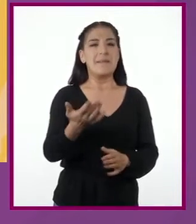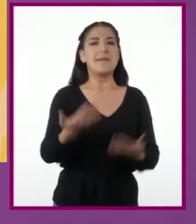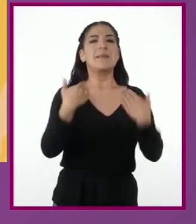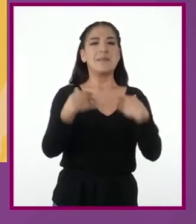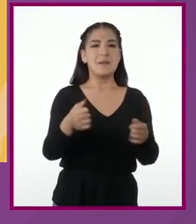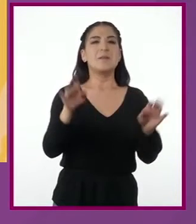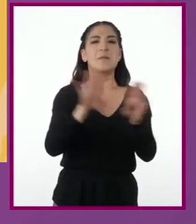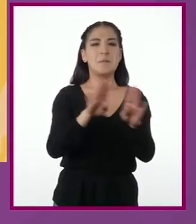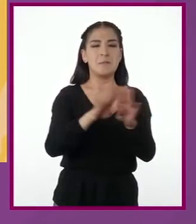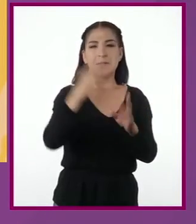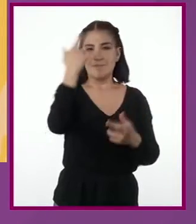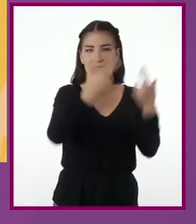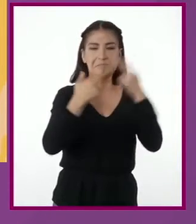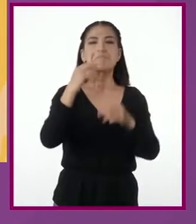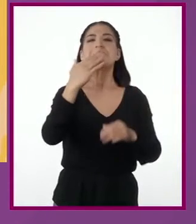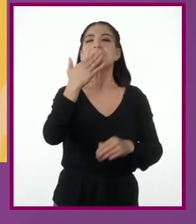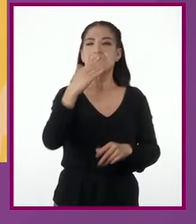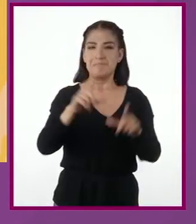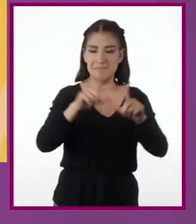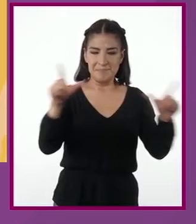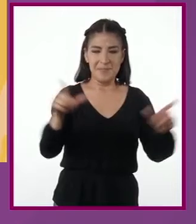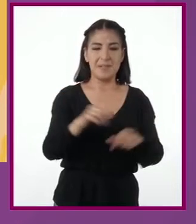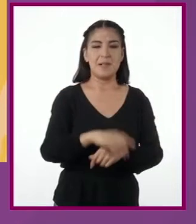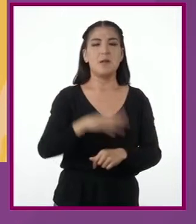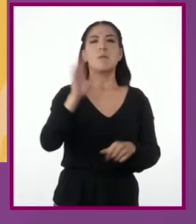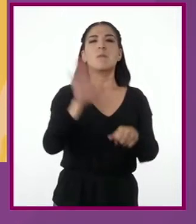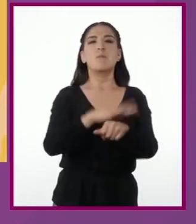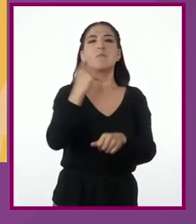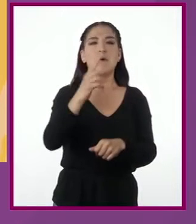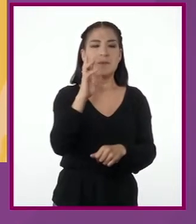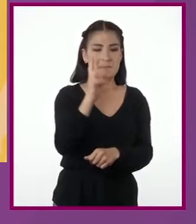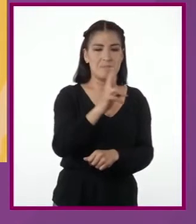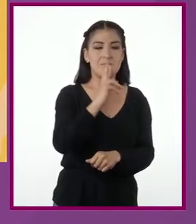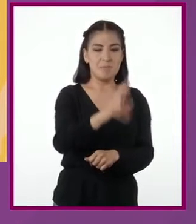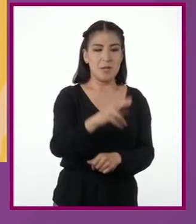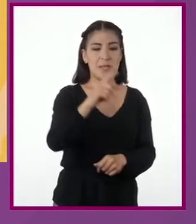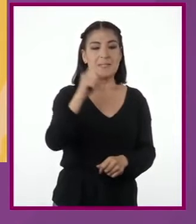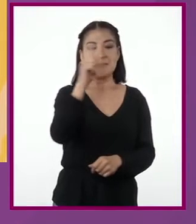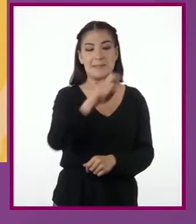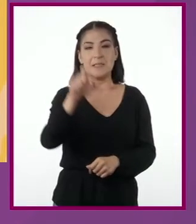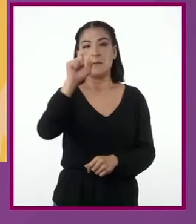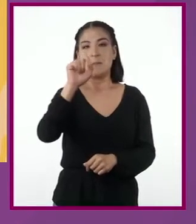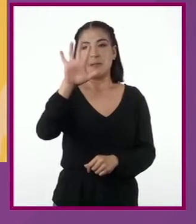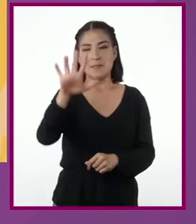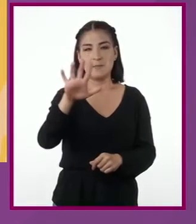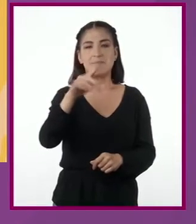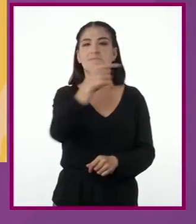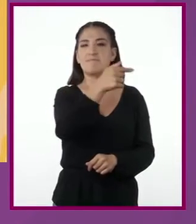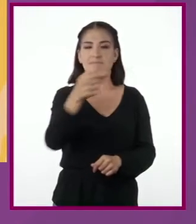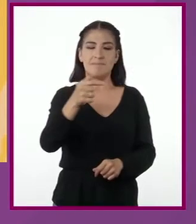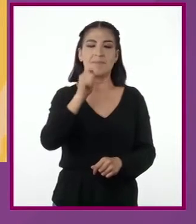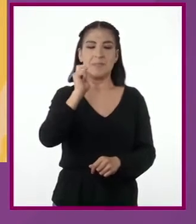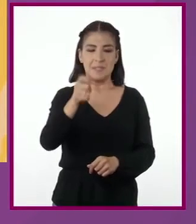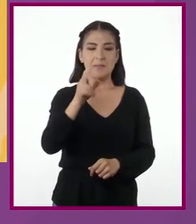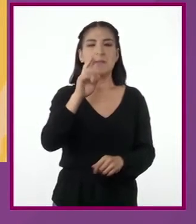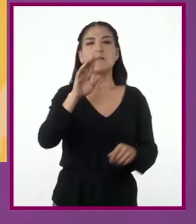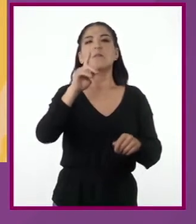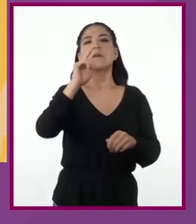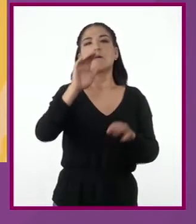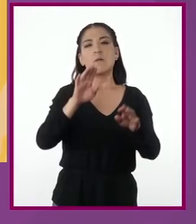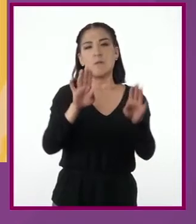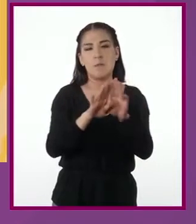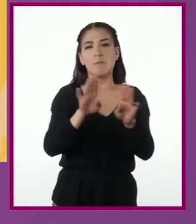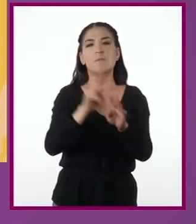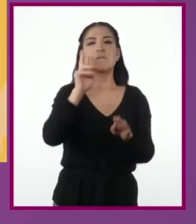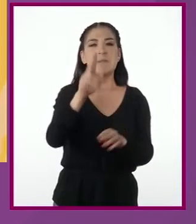el análisis es correcto, ya que obtuvimos 125 negativo, lo que corresponde